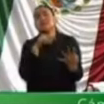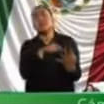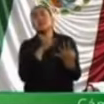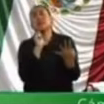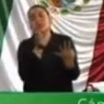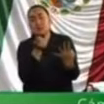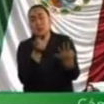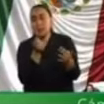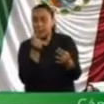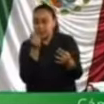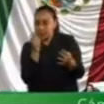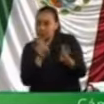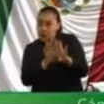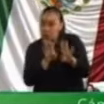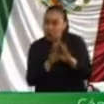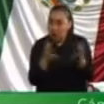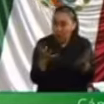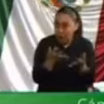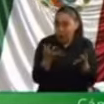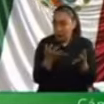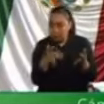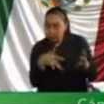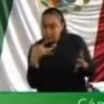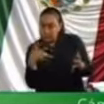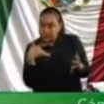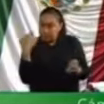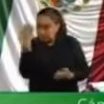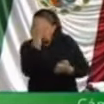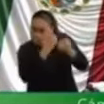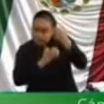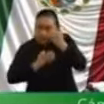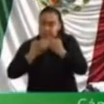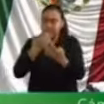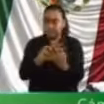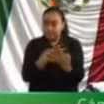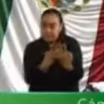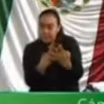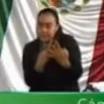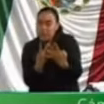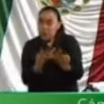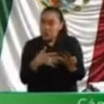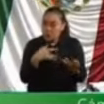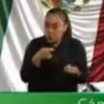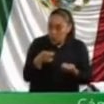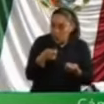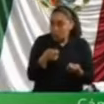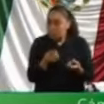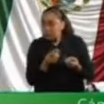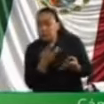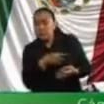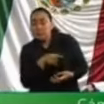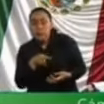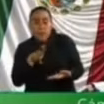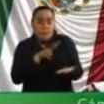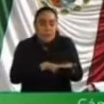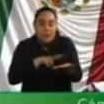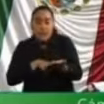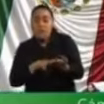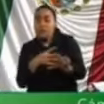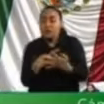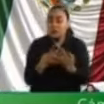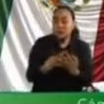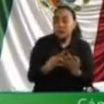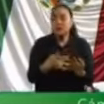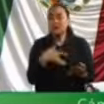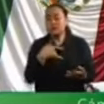en el desarrollo de capacidades de análisis control y valoración de escenarios y